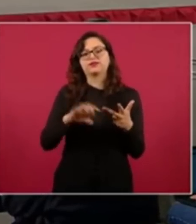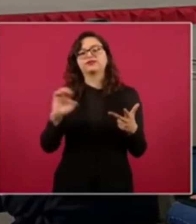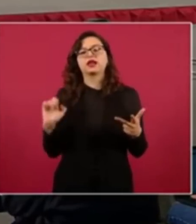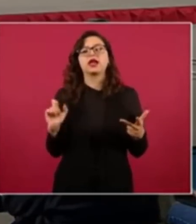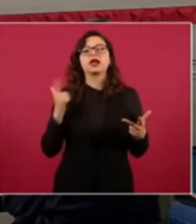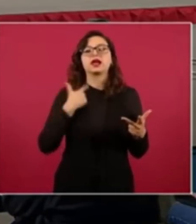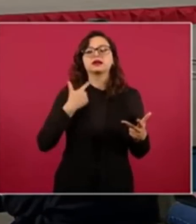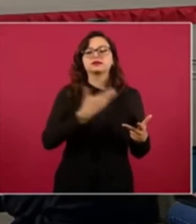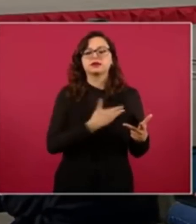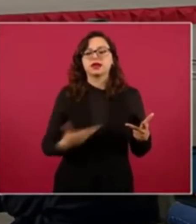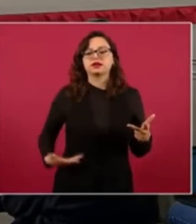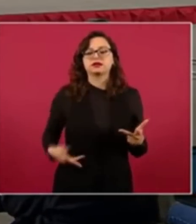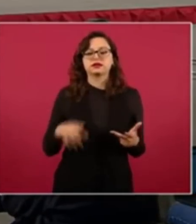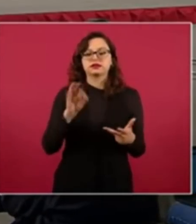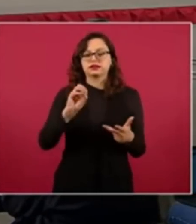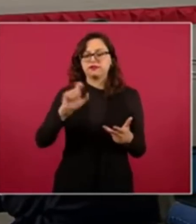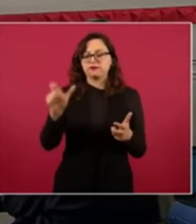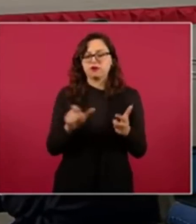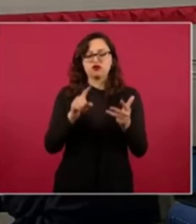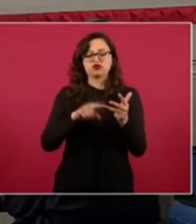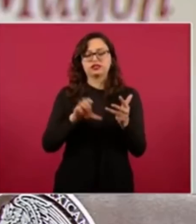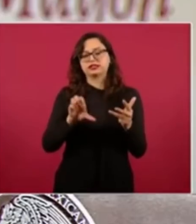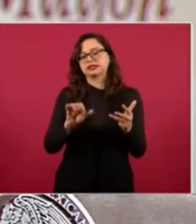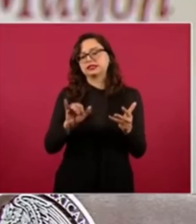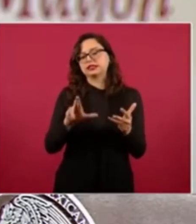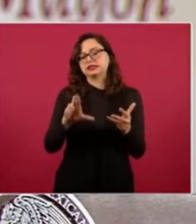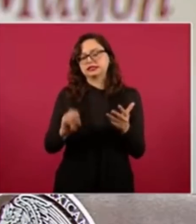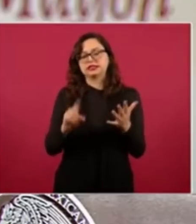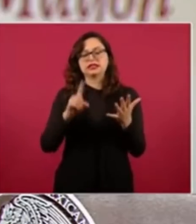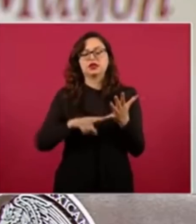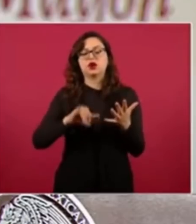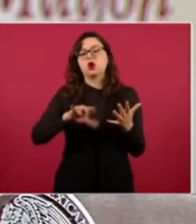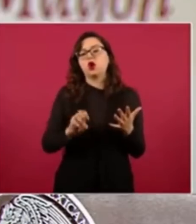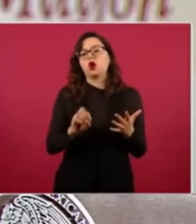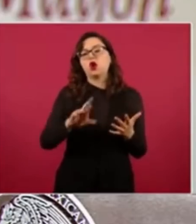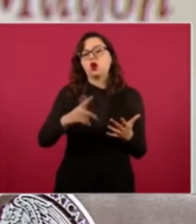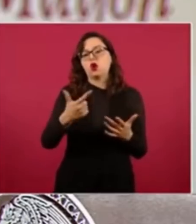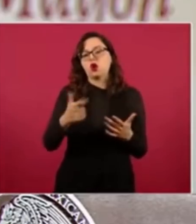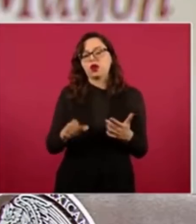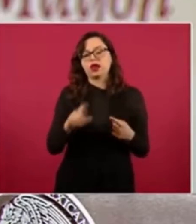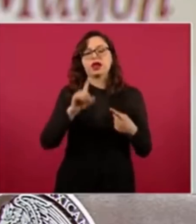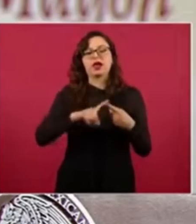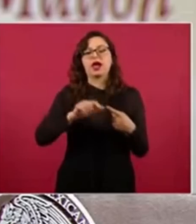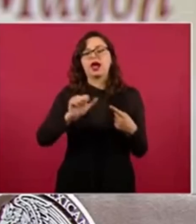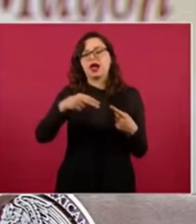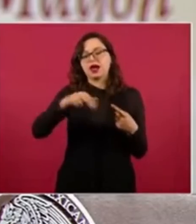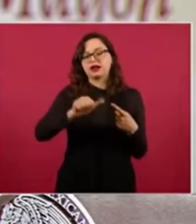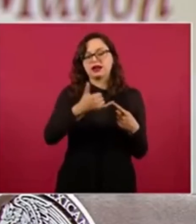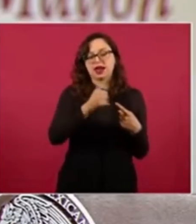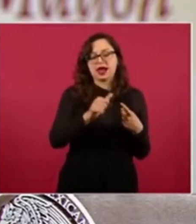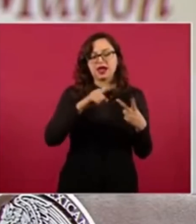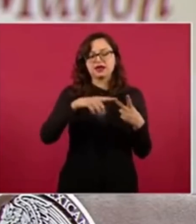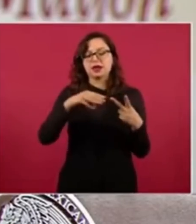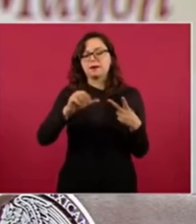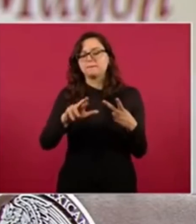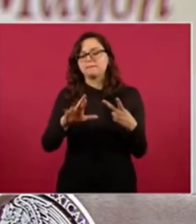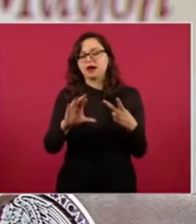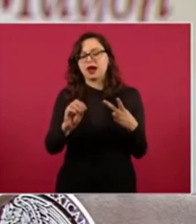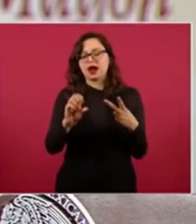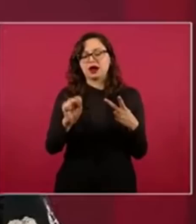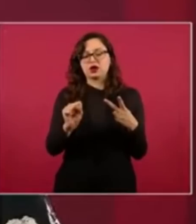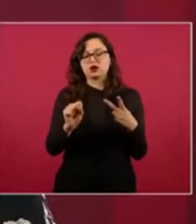expresidente Vicente Fox, Ciro Gómez Leiva, Jorge Fernández Menéndez, Ricardo Anaya, Marco Cortés,